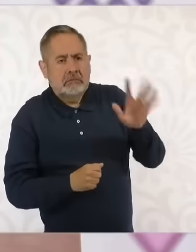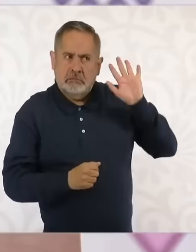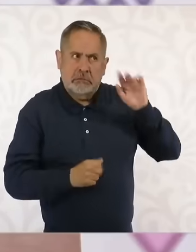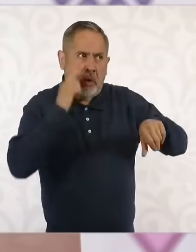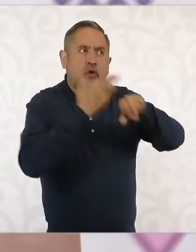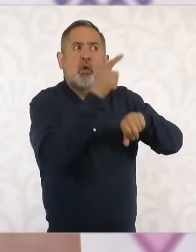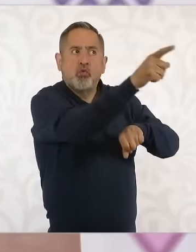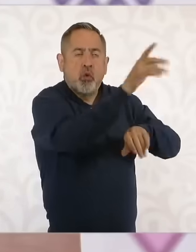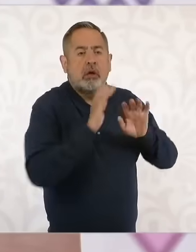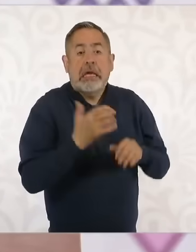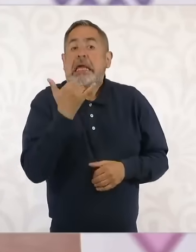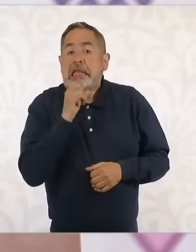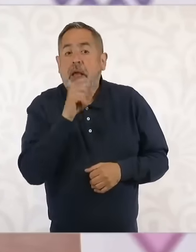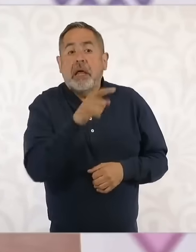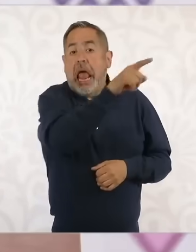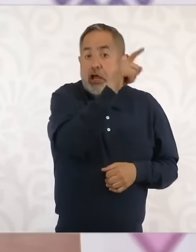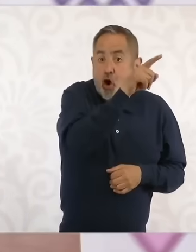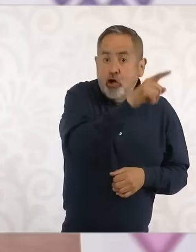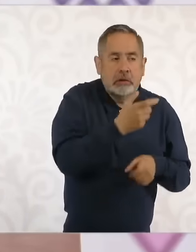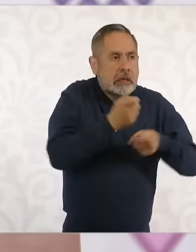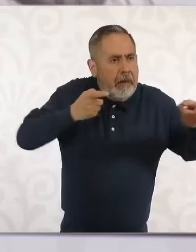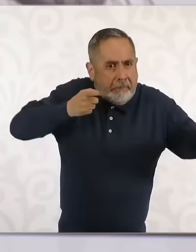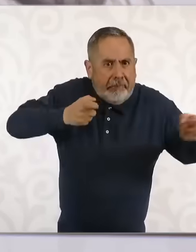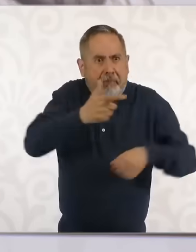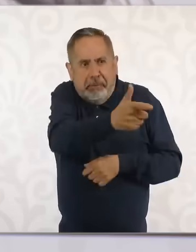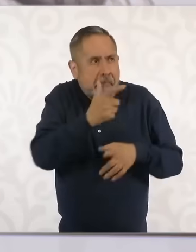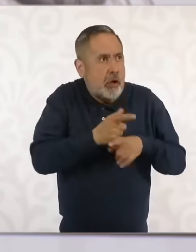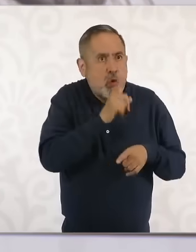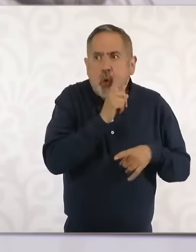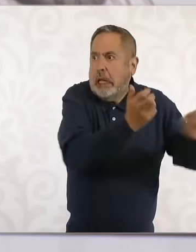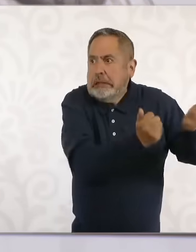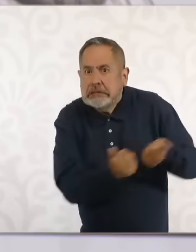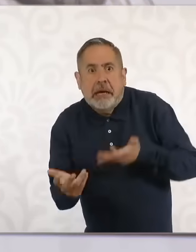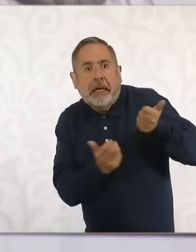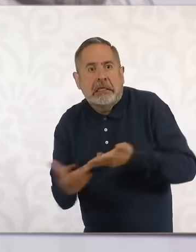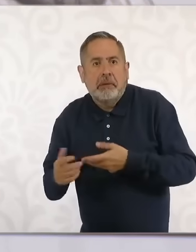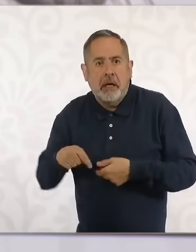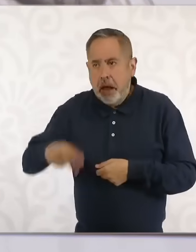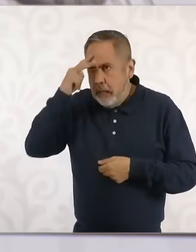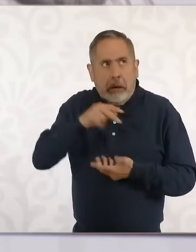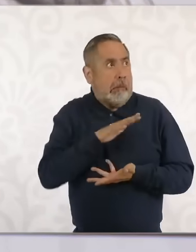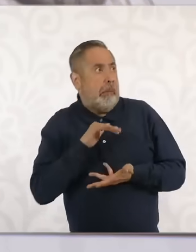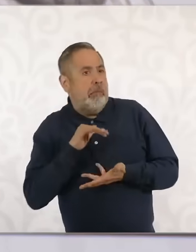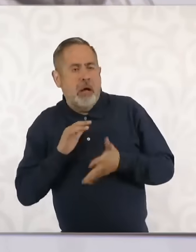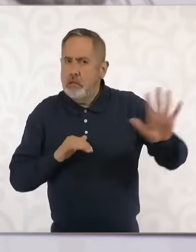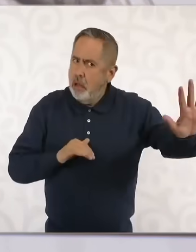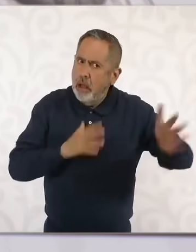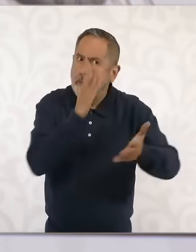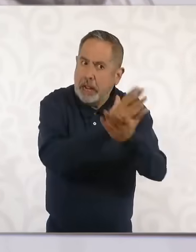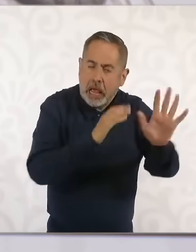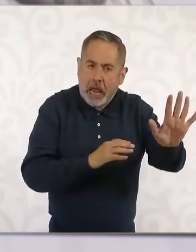haya tráfico de armas ilegales de Estados Unidos a México, como también lo que ellos deben hacer en su